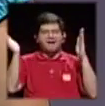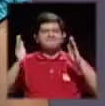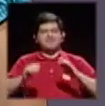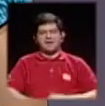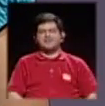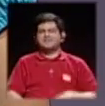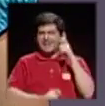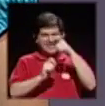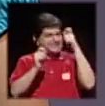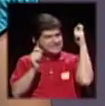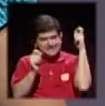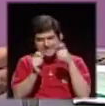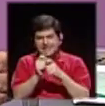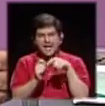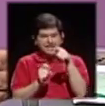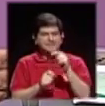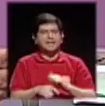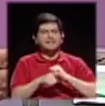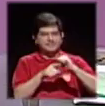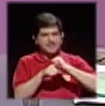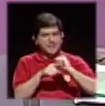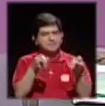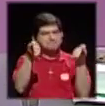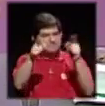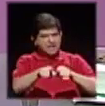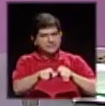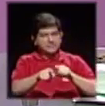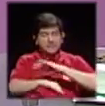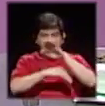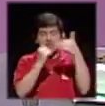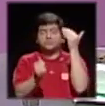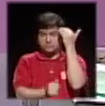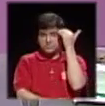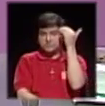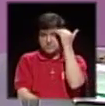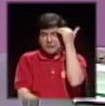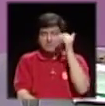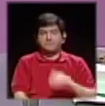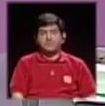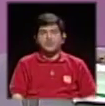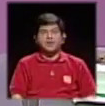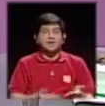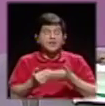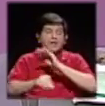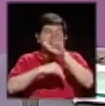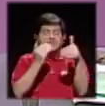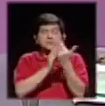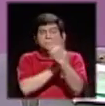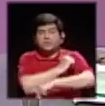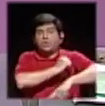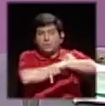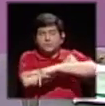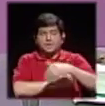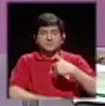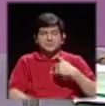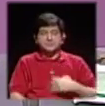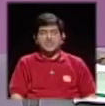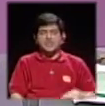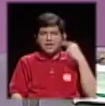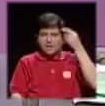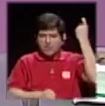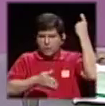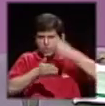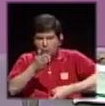clara, sobre esas prácticas, ¿no? Yo creo que todos conocemos que en casi todos los países en donde hubo golpe